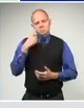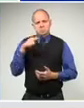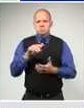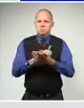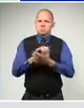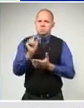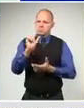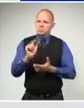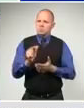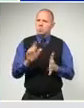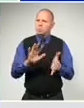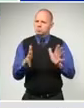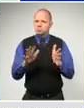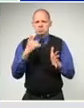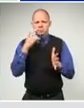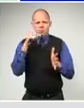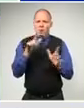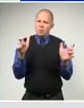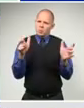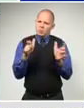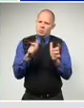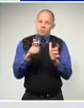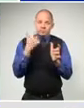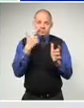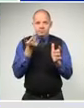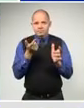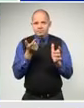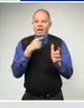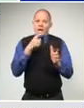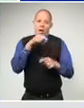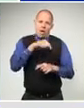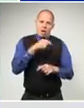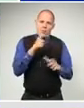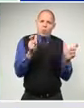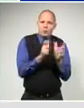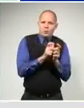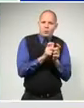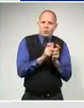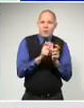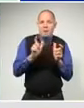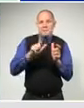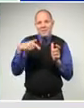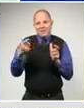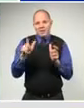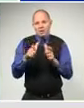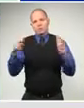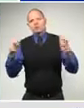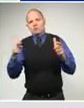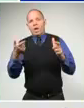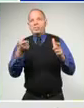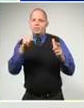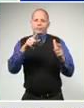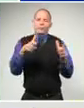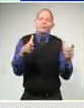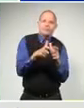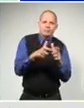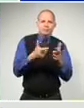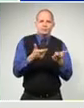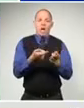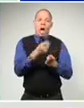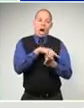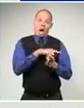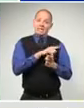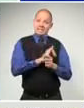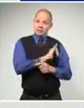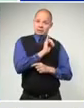que disminuye un día. Ayer fueron 6 más que la jornada anterior, pero de